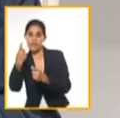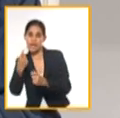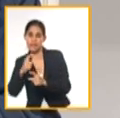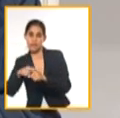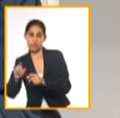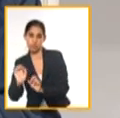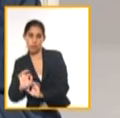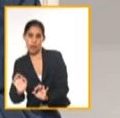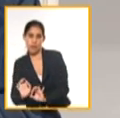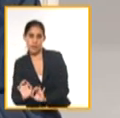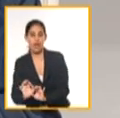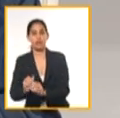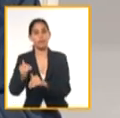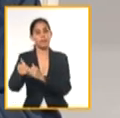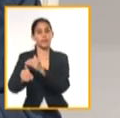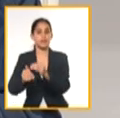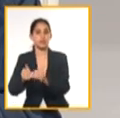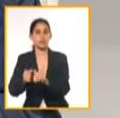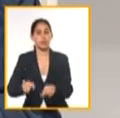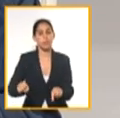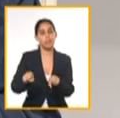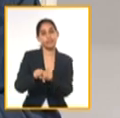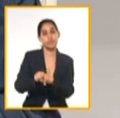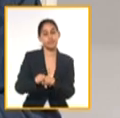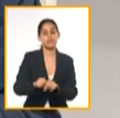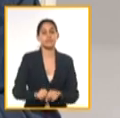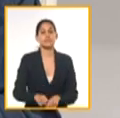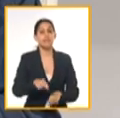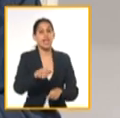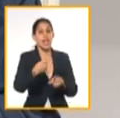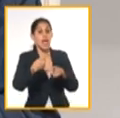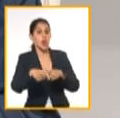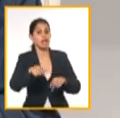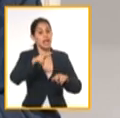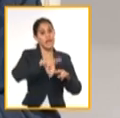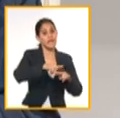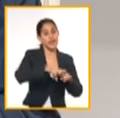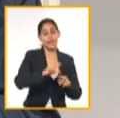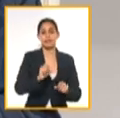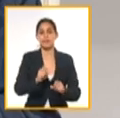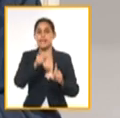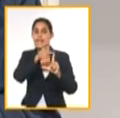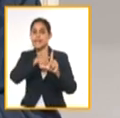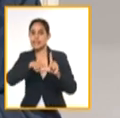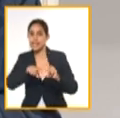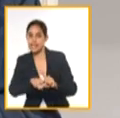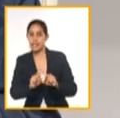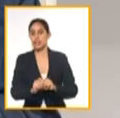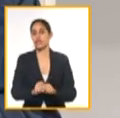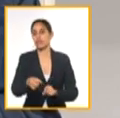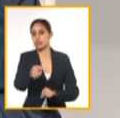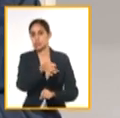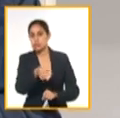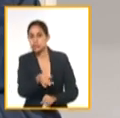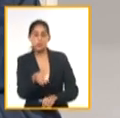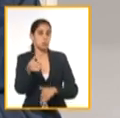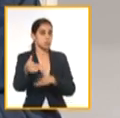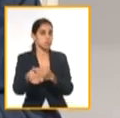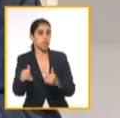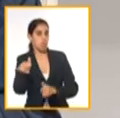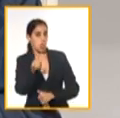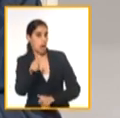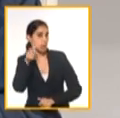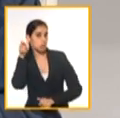que tuvimos. Las patanas de La Habana se están operando, la de Red y la patana grande también que está en Melones, se está operando con su máxima